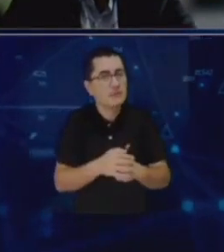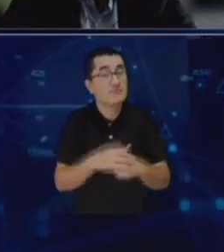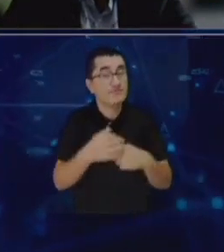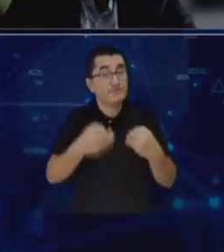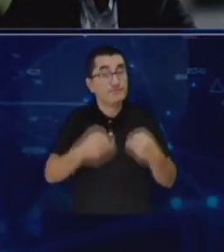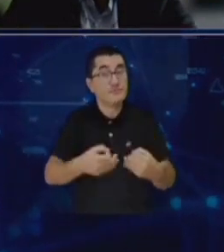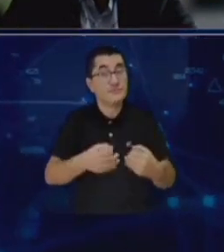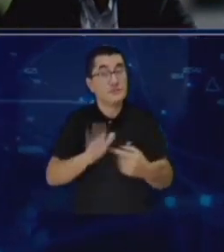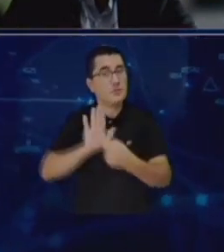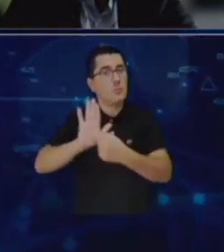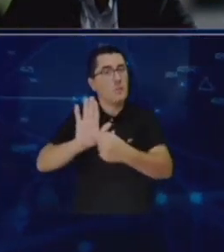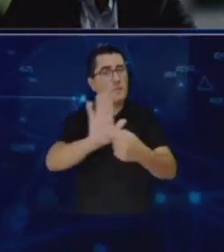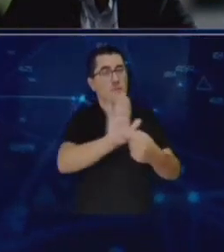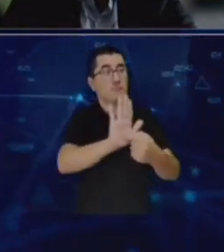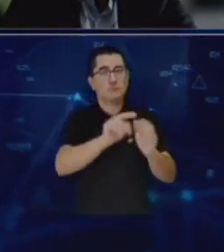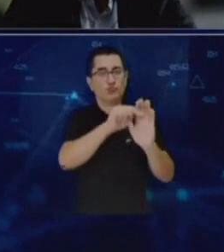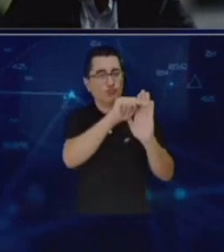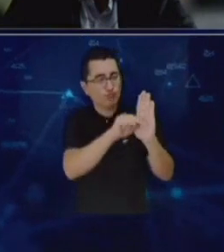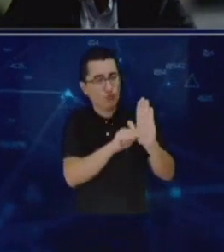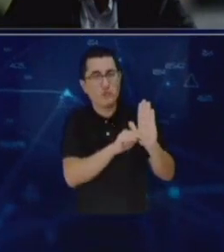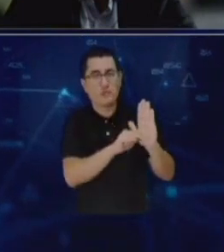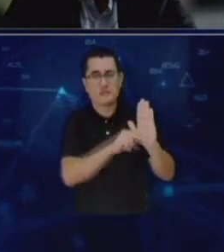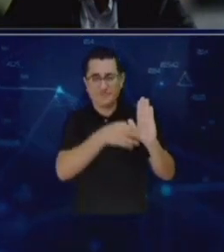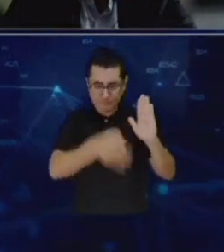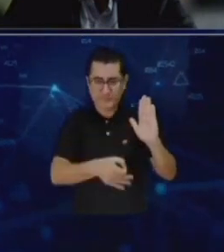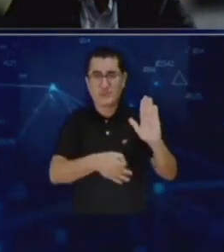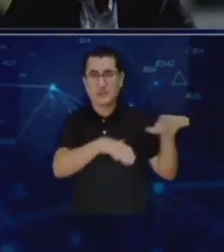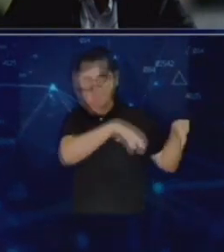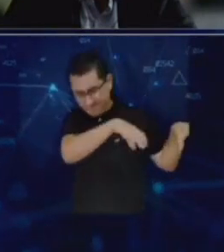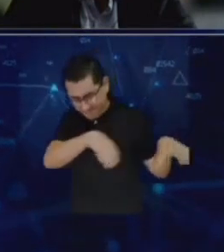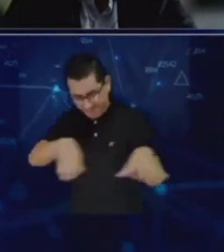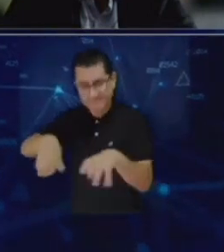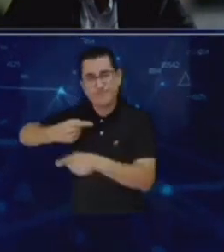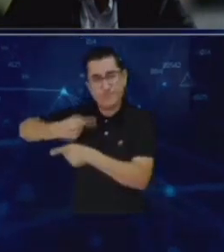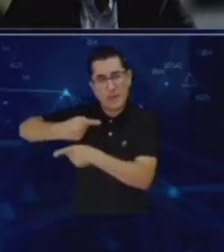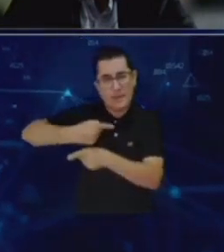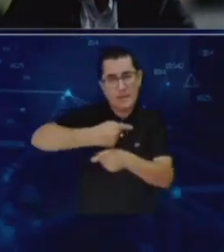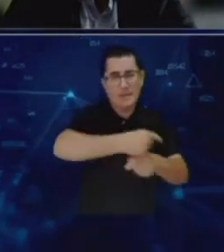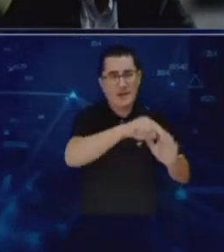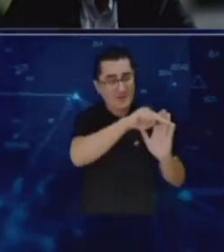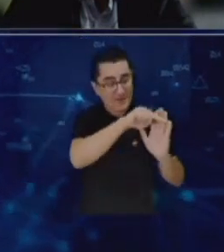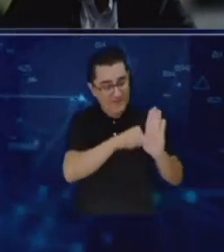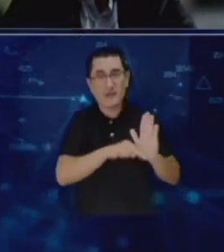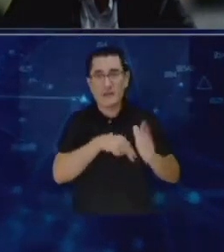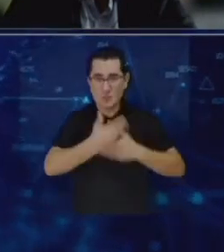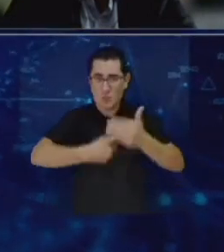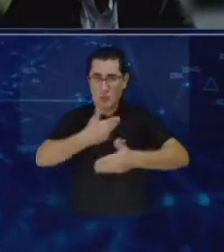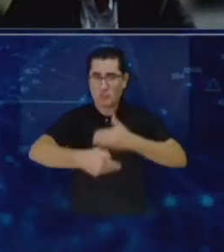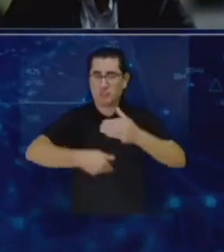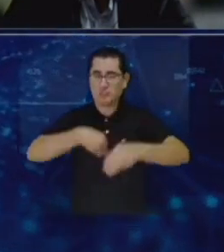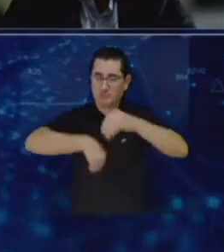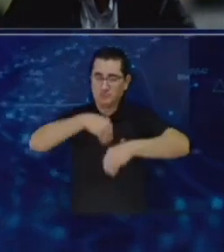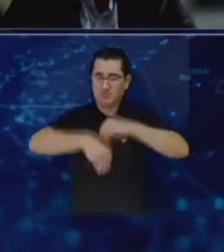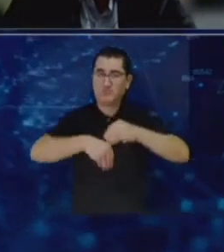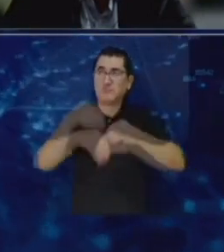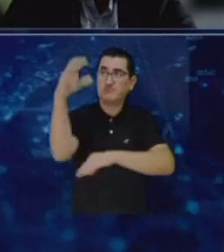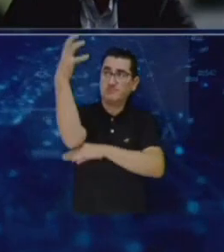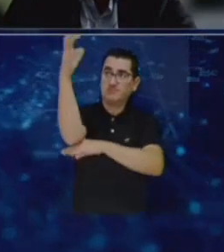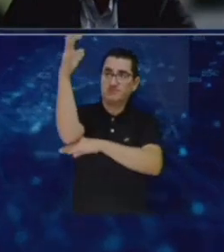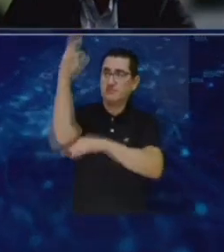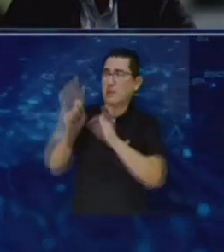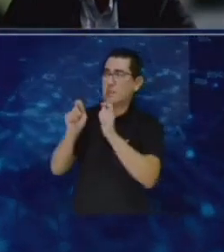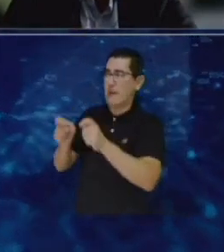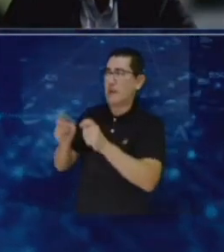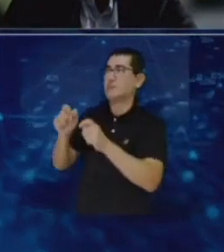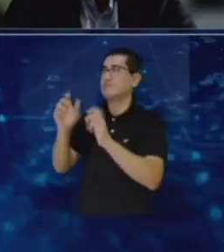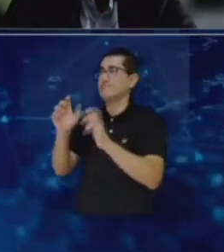medidas regulatorias y se pueda hacer utilización para estas particulares estaciones. En la conferencia anterior